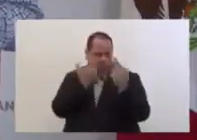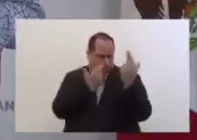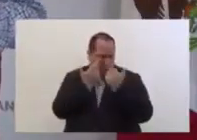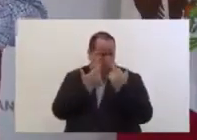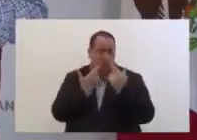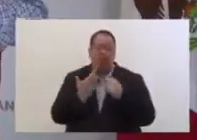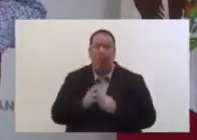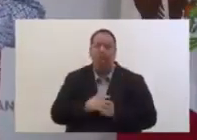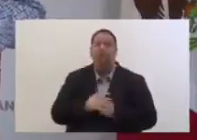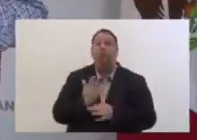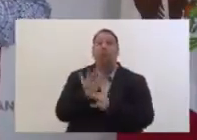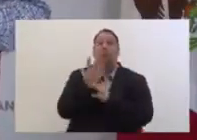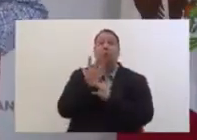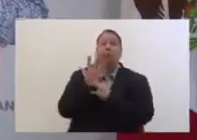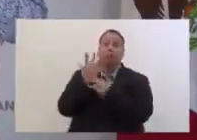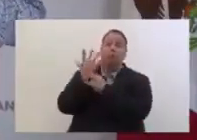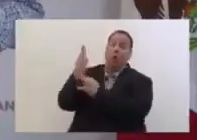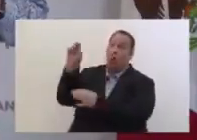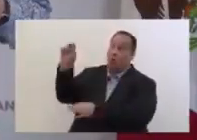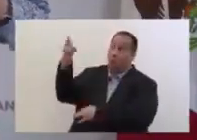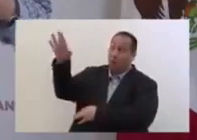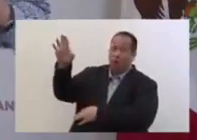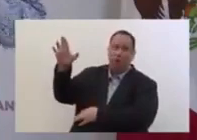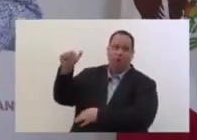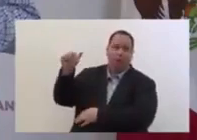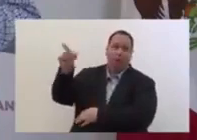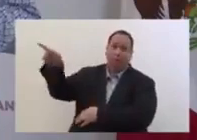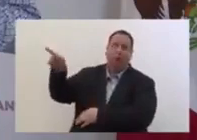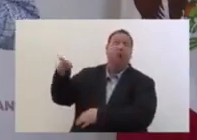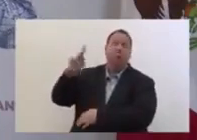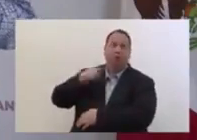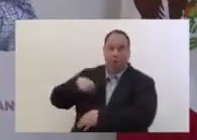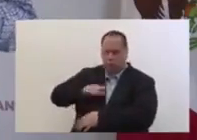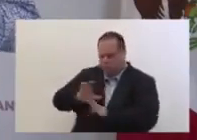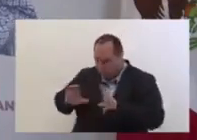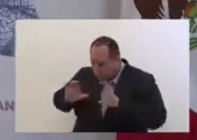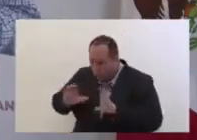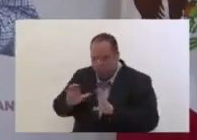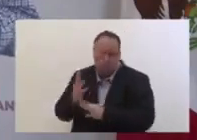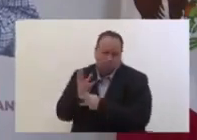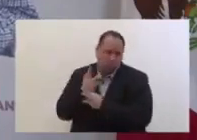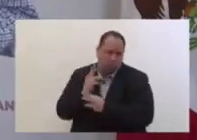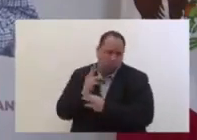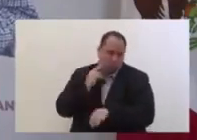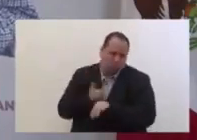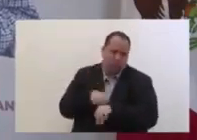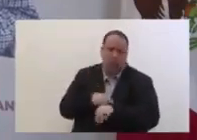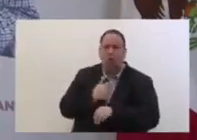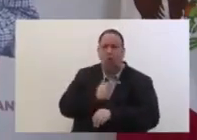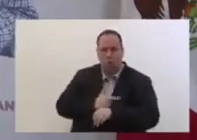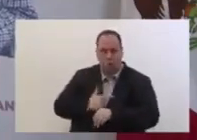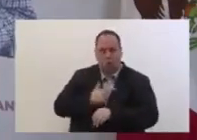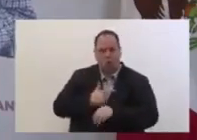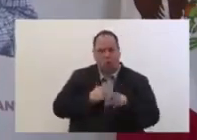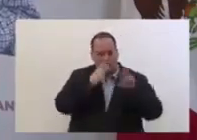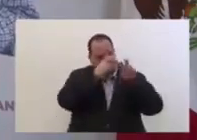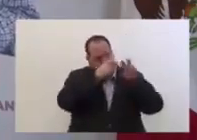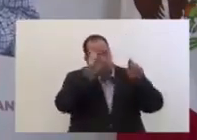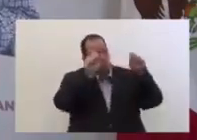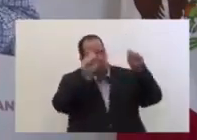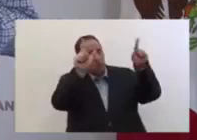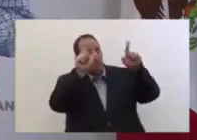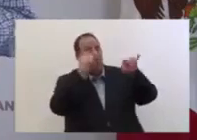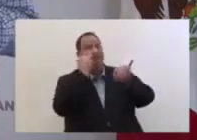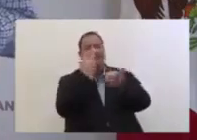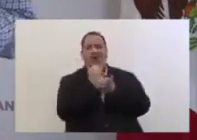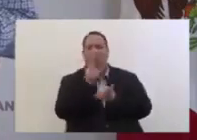es una facultad exclusiva con agua, pues nos toca cuidar el tema en el estado. Con gusto te comparto la liga de la página de